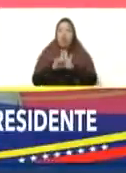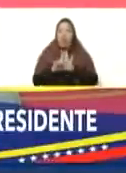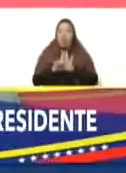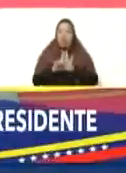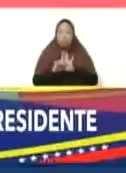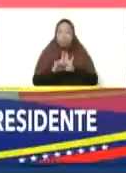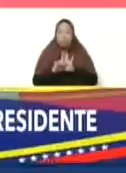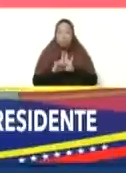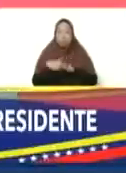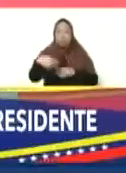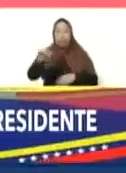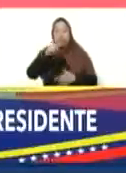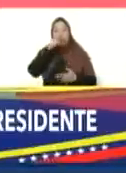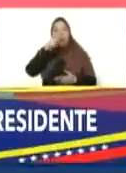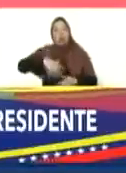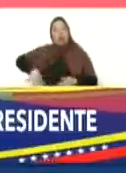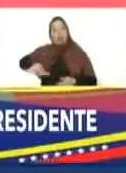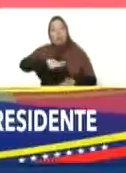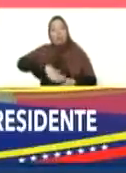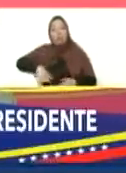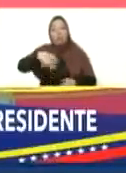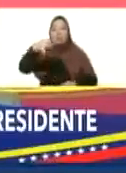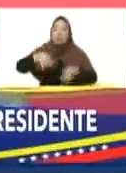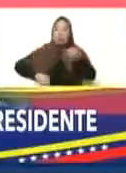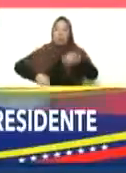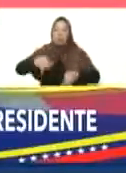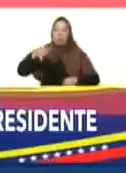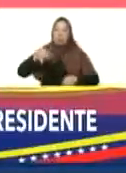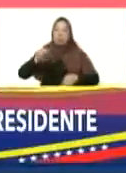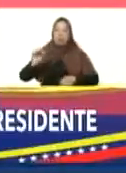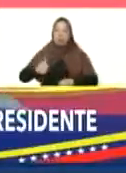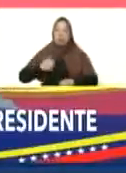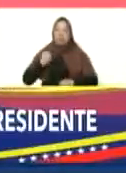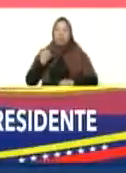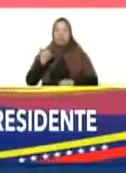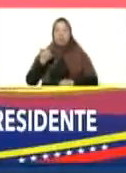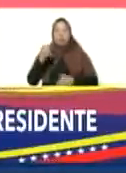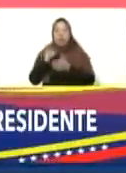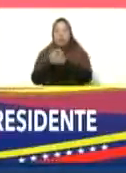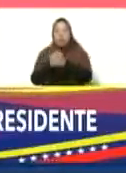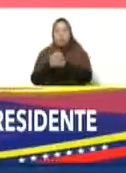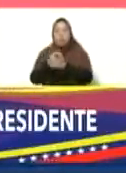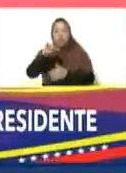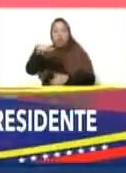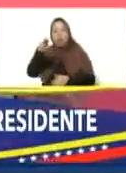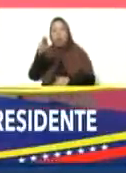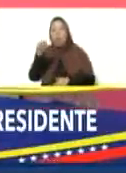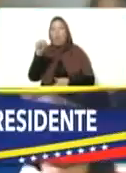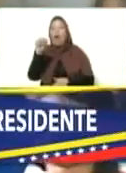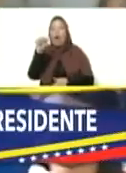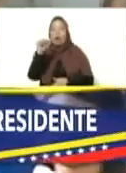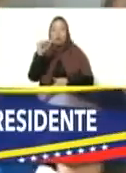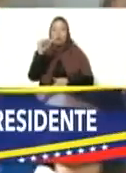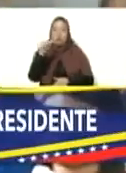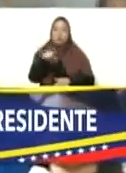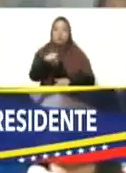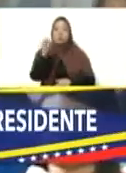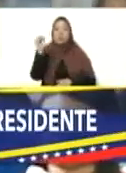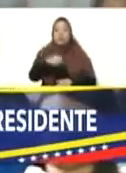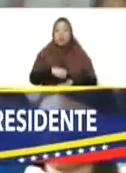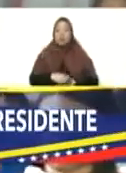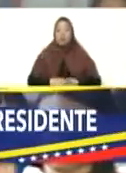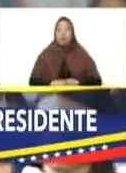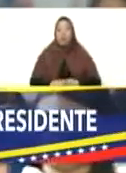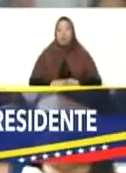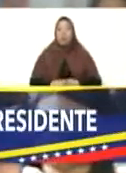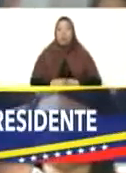tiene el pueblo tiene la gente juan carlos dígalo el presidente nosotros